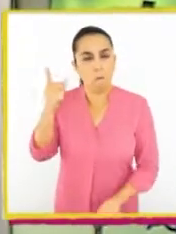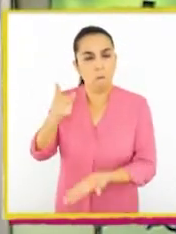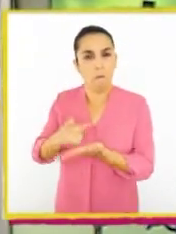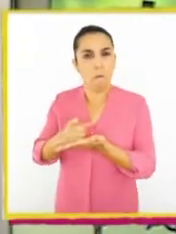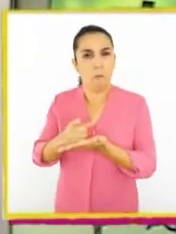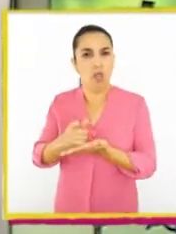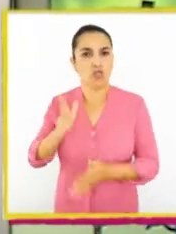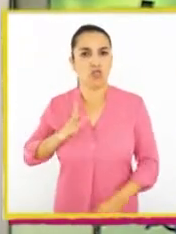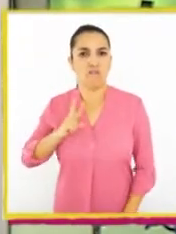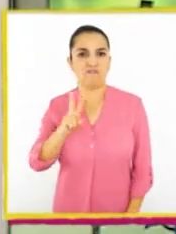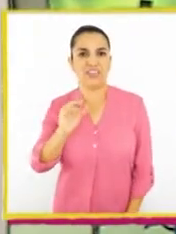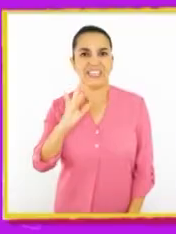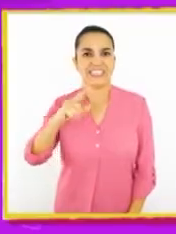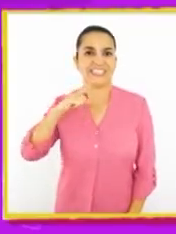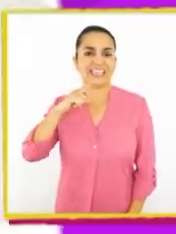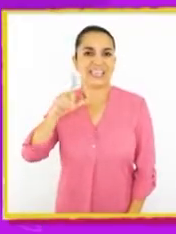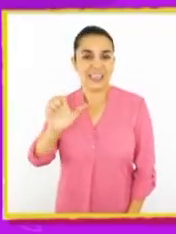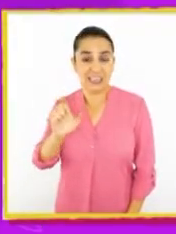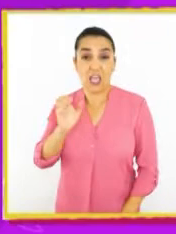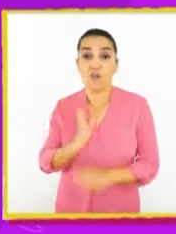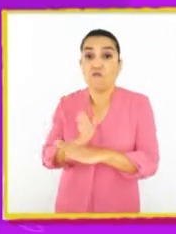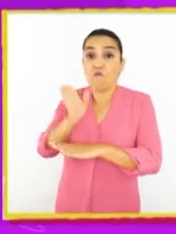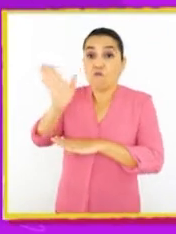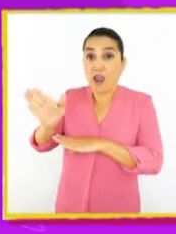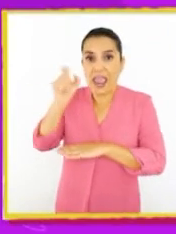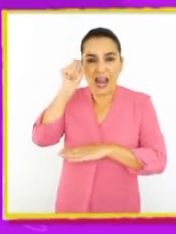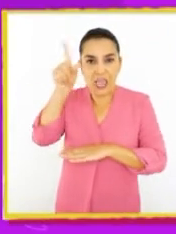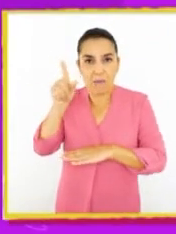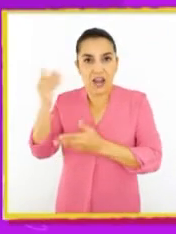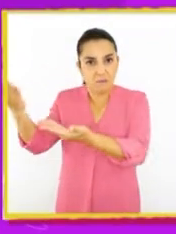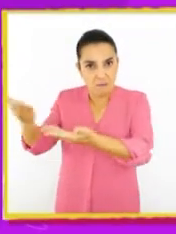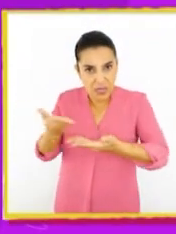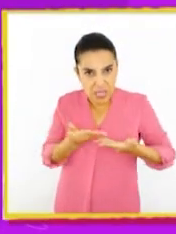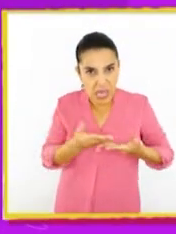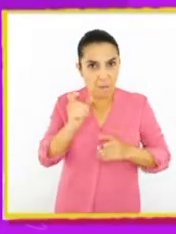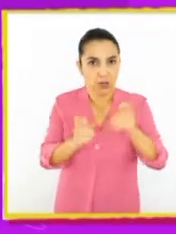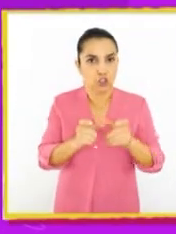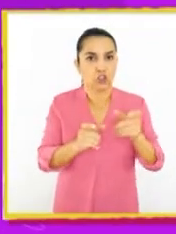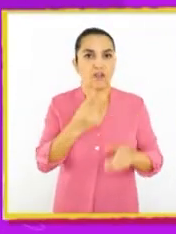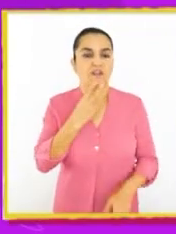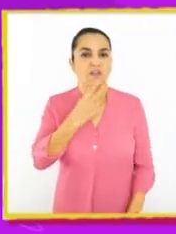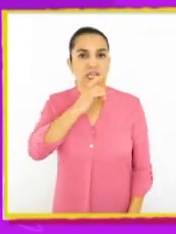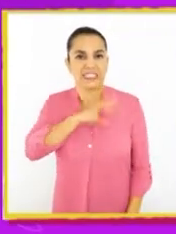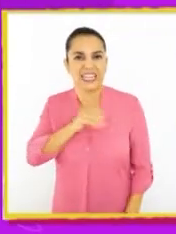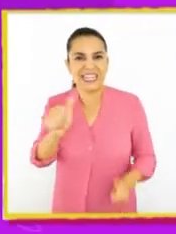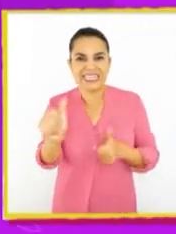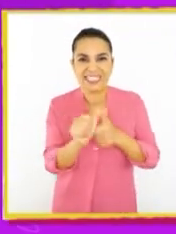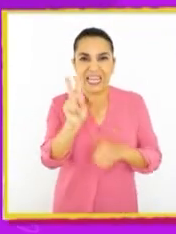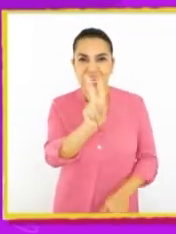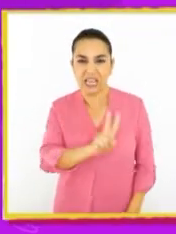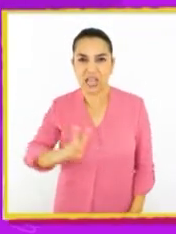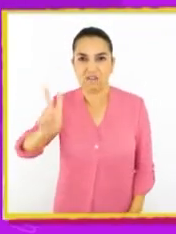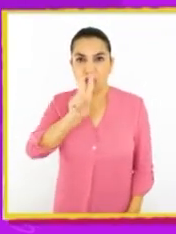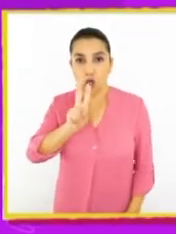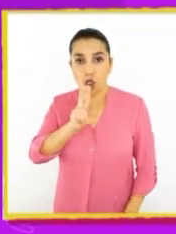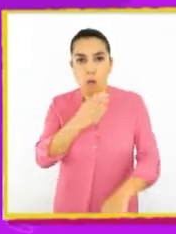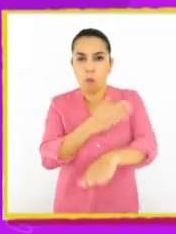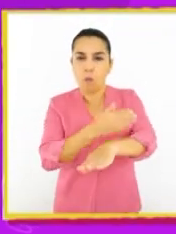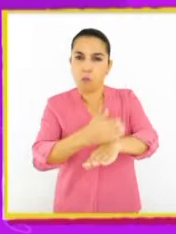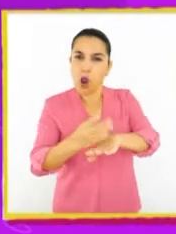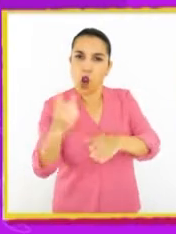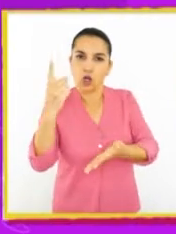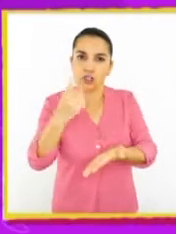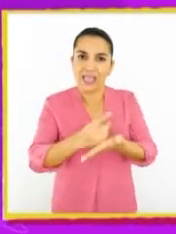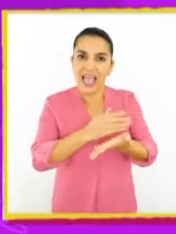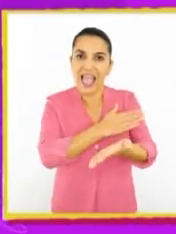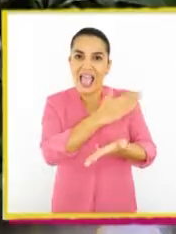viajó a Alemania a invitar gente a vivir a Chile, en las cercanías de Valdivia. Y luego continuó la misión de colonizar hasta